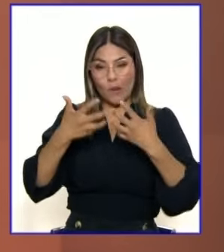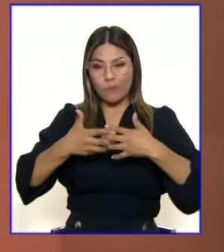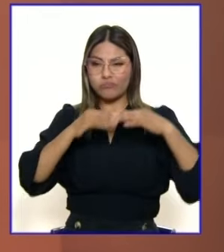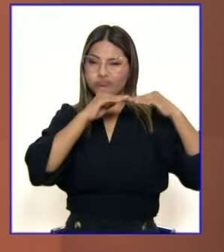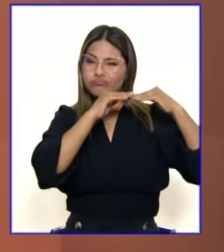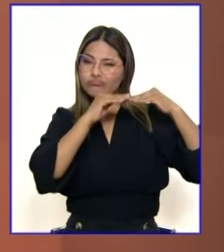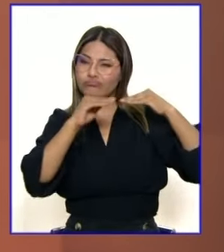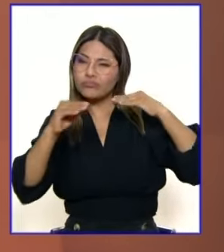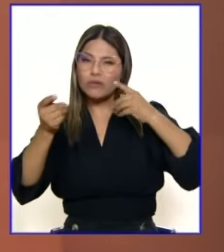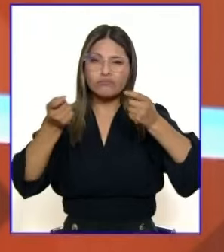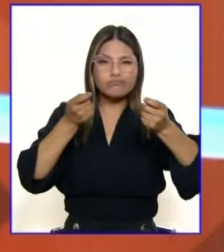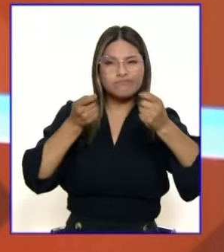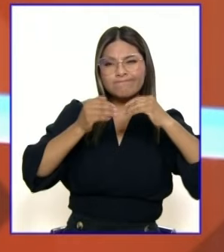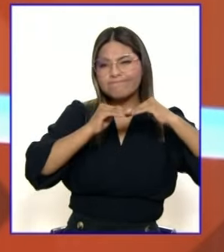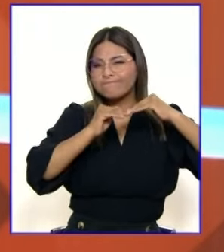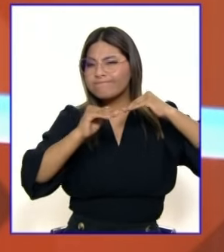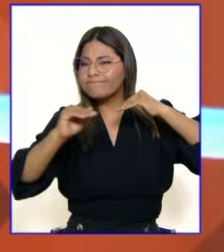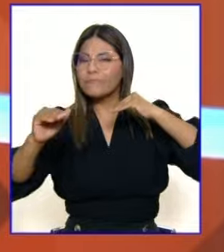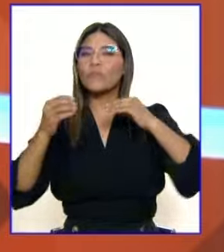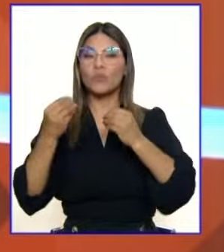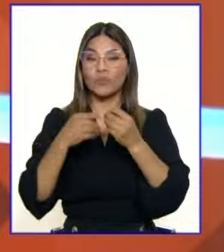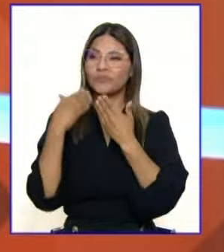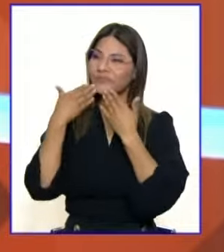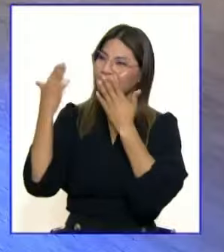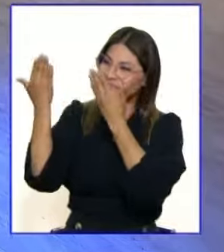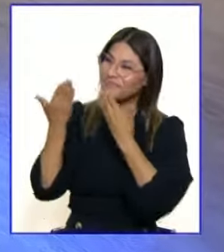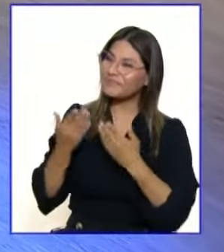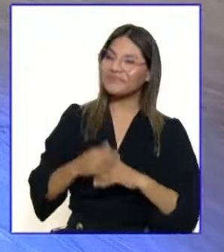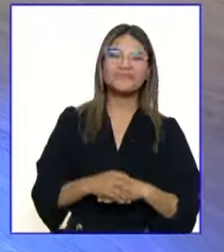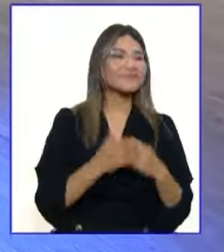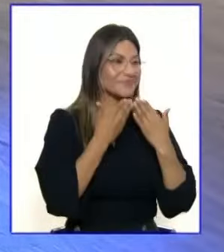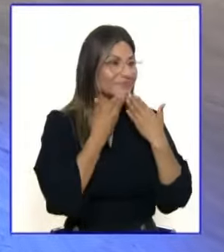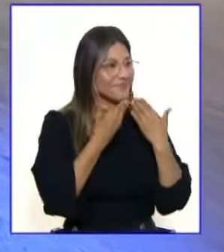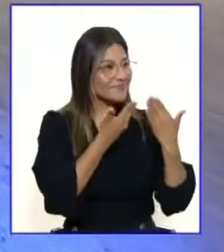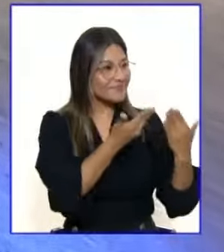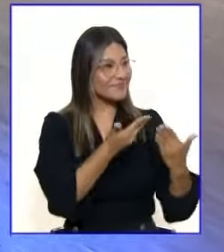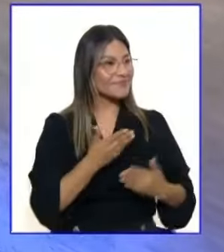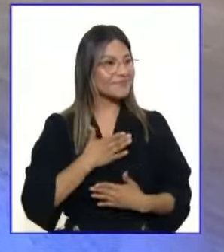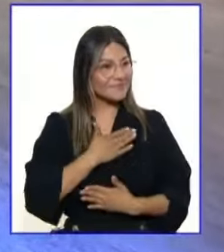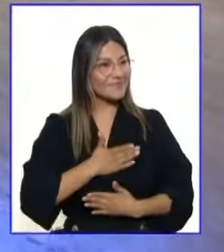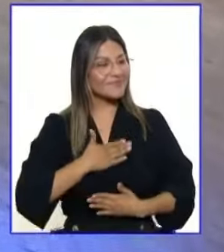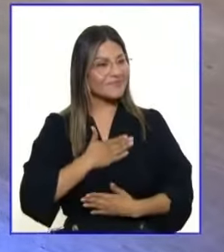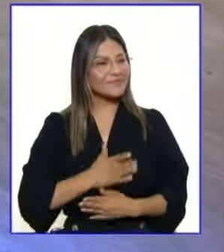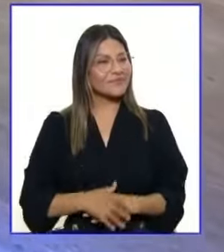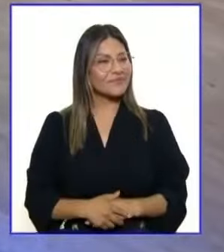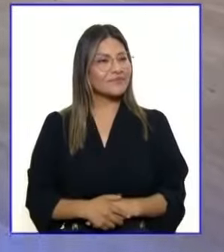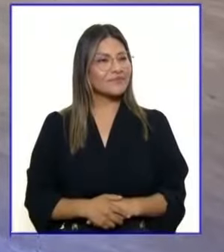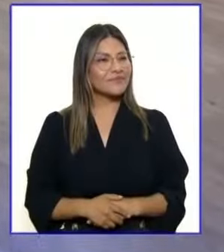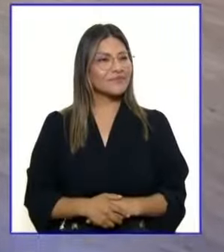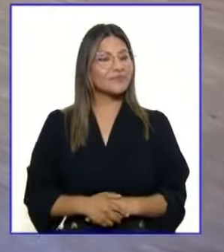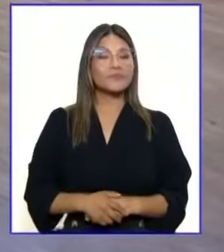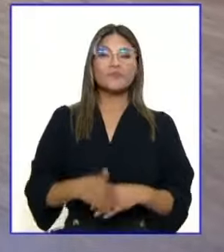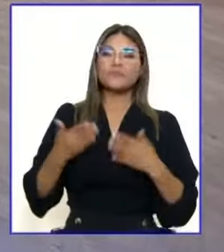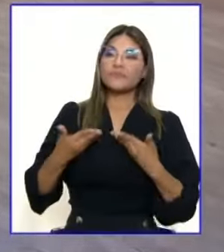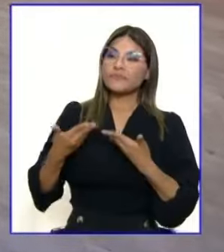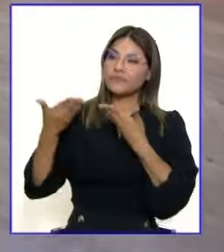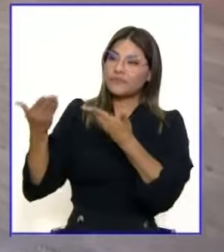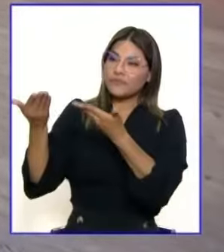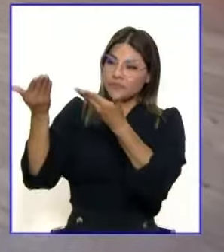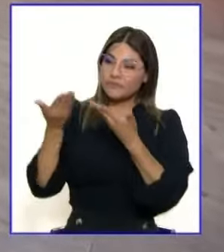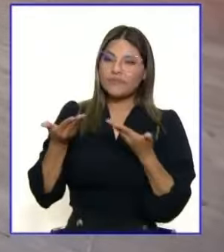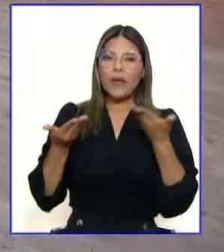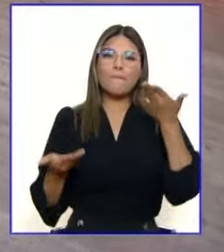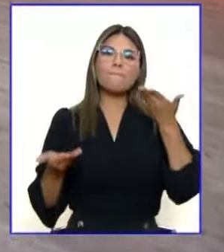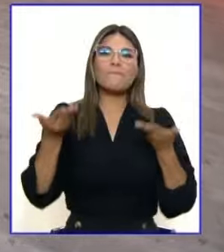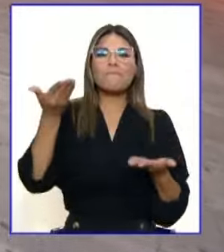damos la bienvenida. Gracias por estar con nosotros. Alex, un placer. Ahora, quisiéramos que usted nos haga un balance de